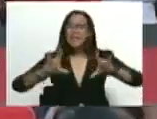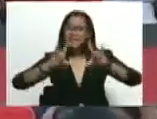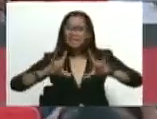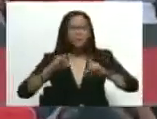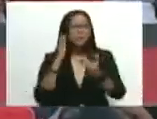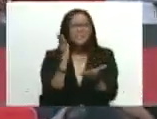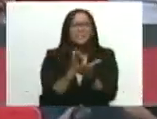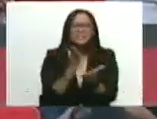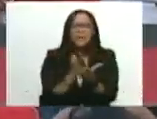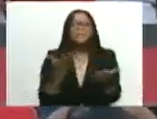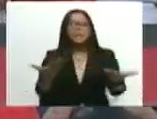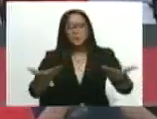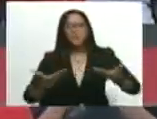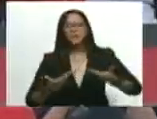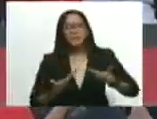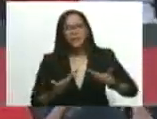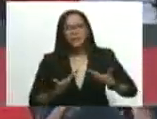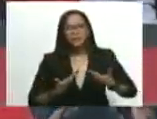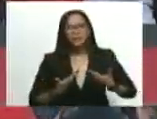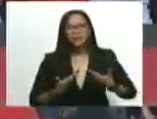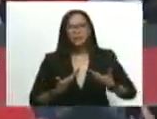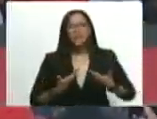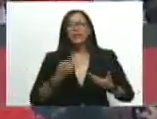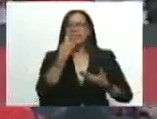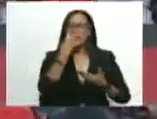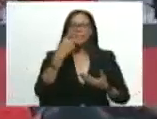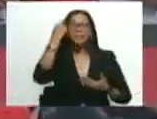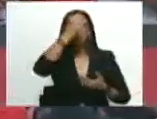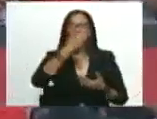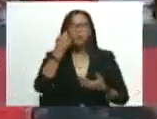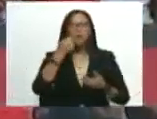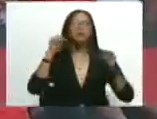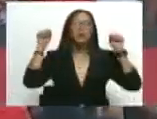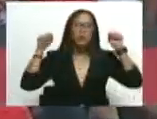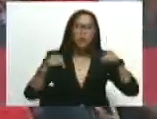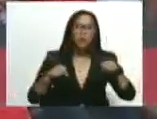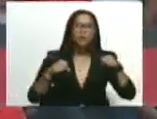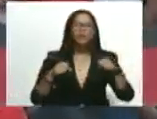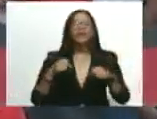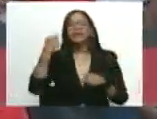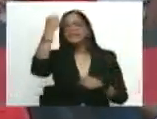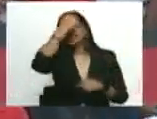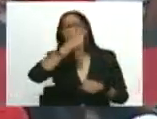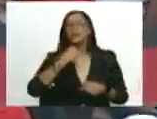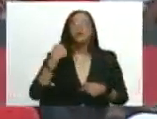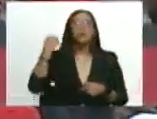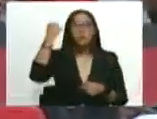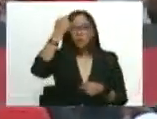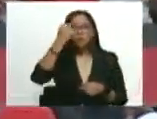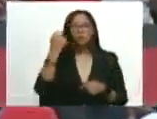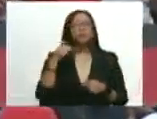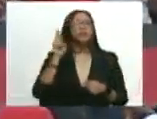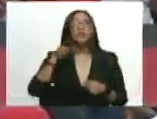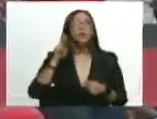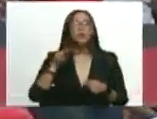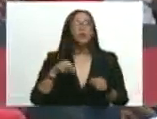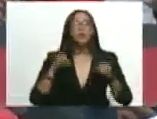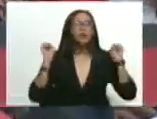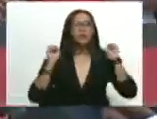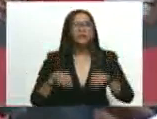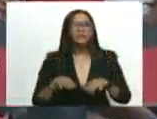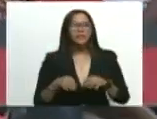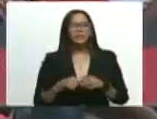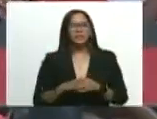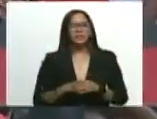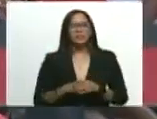siempre nos reciben y hemos visto rostros hoy de los rostros de los que nunca se rinden